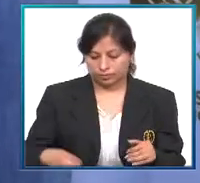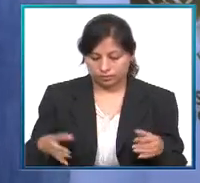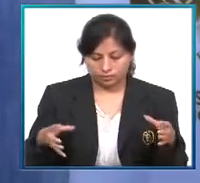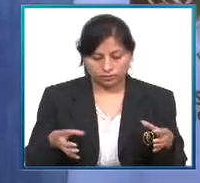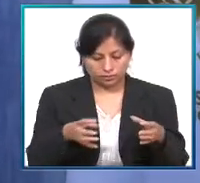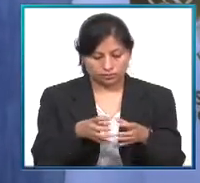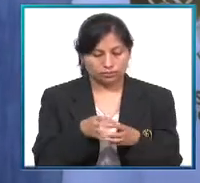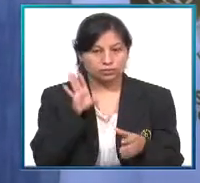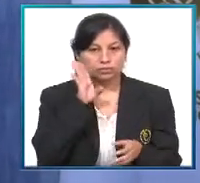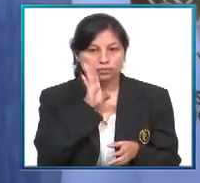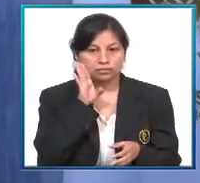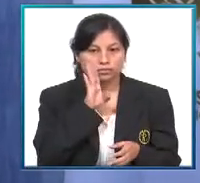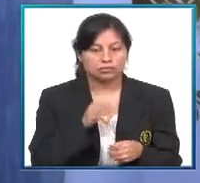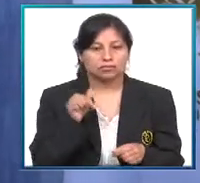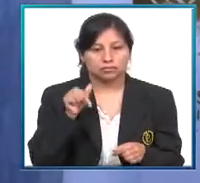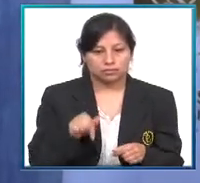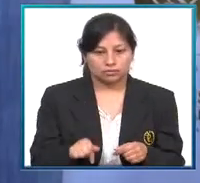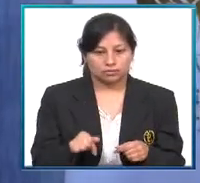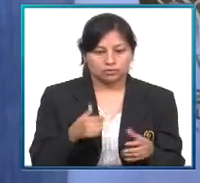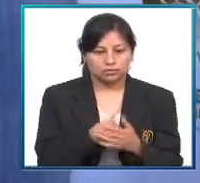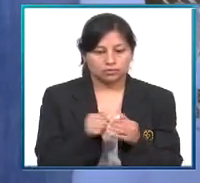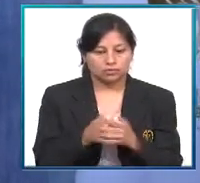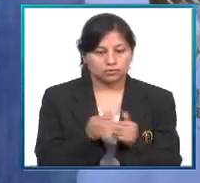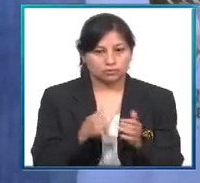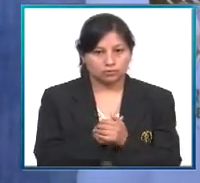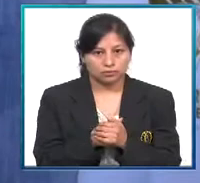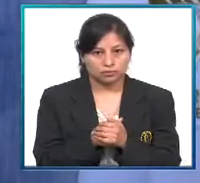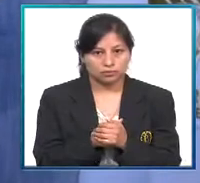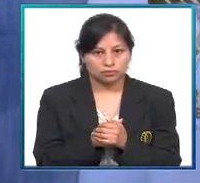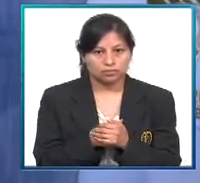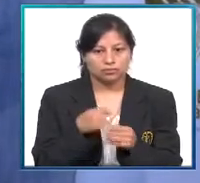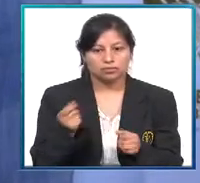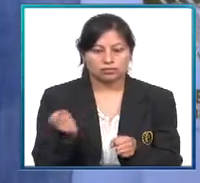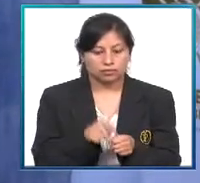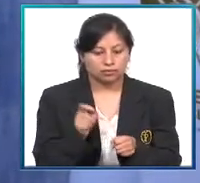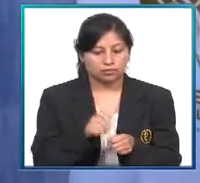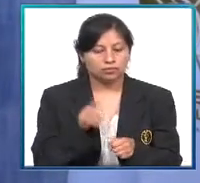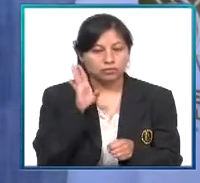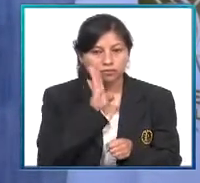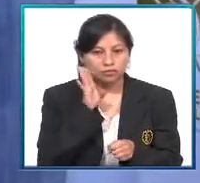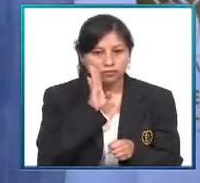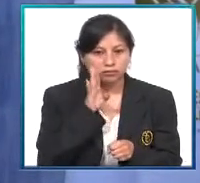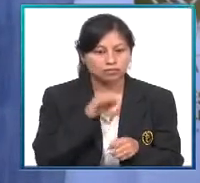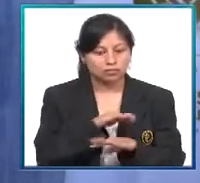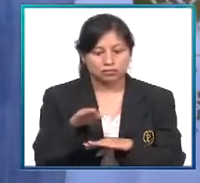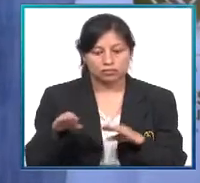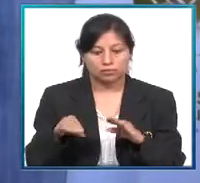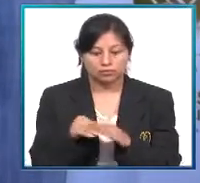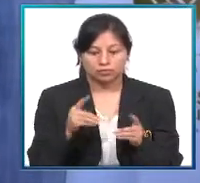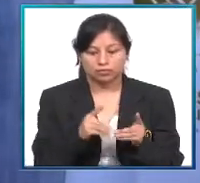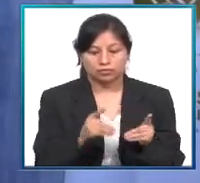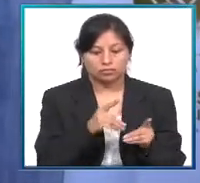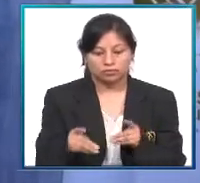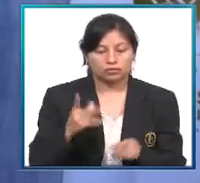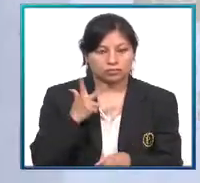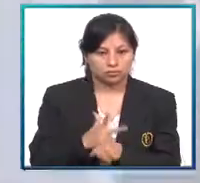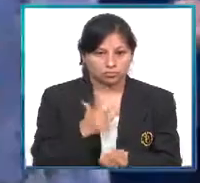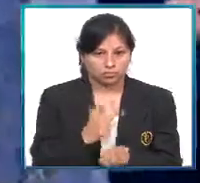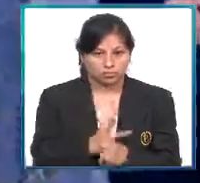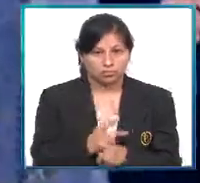Comisión de la Juventud, estamos preocupados por la participación de la juventud en todos los departamentos de